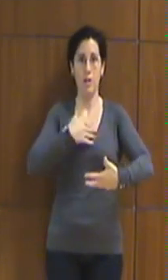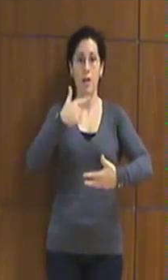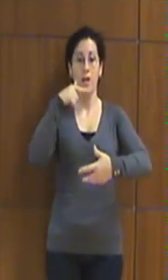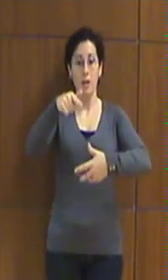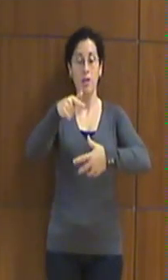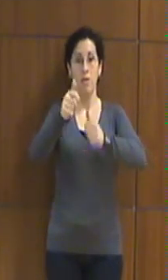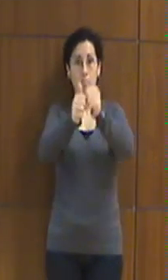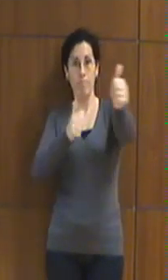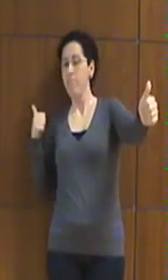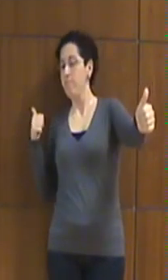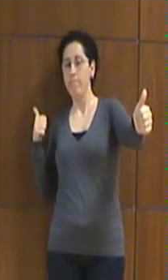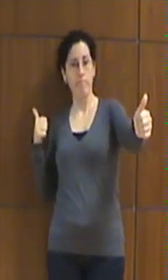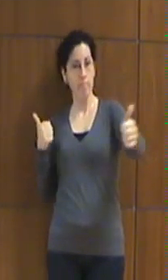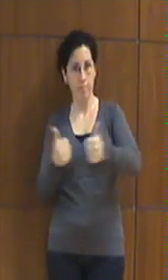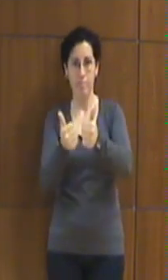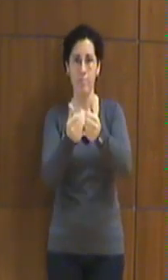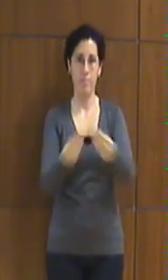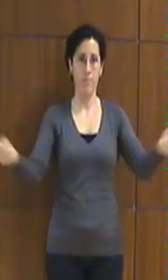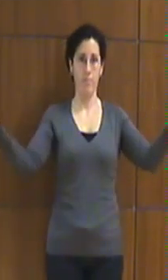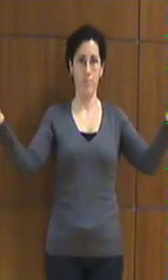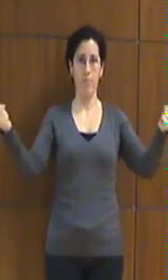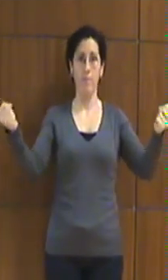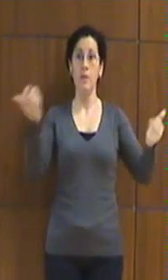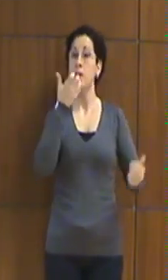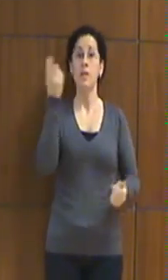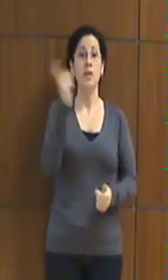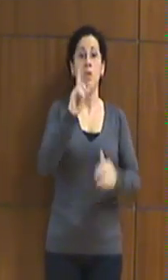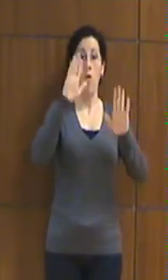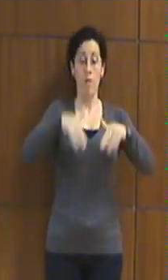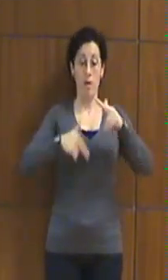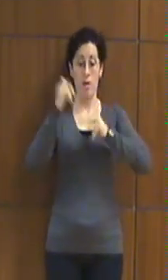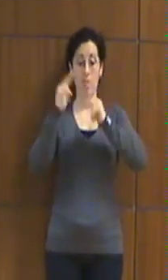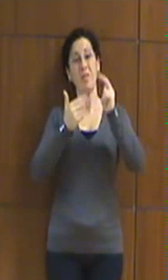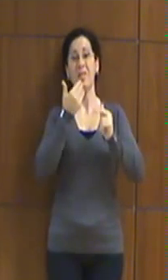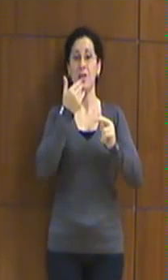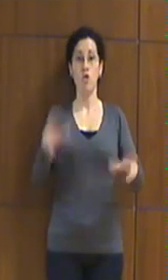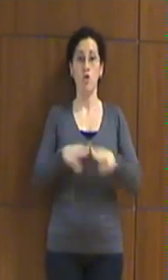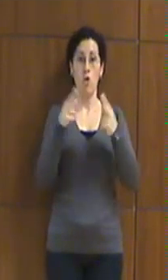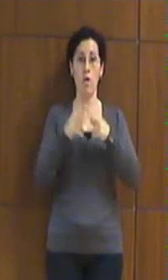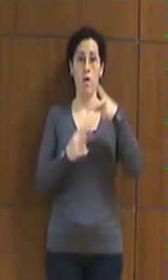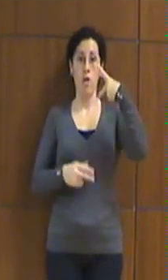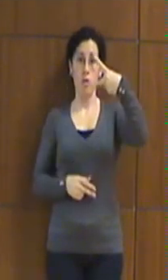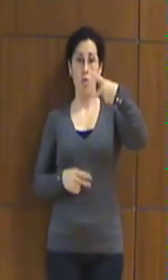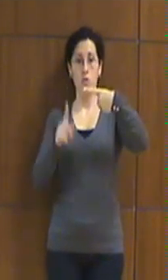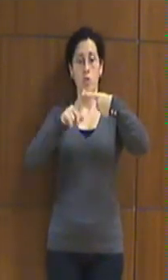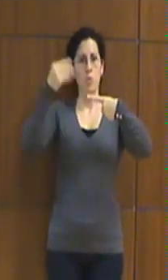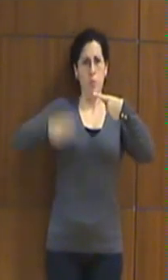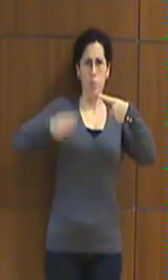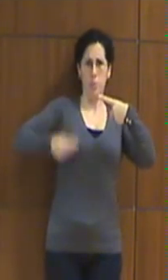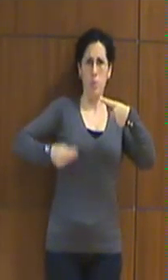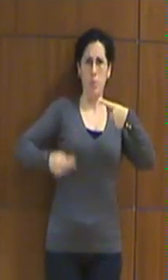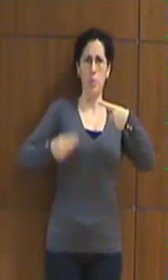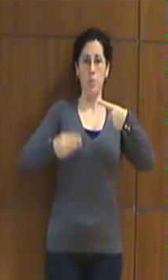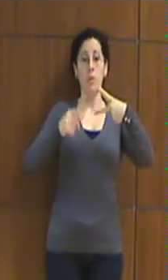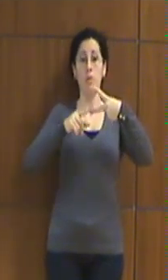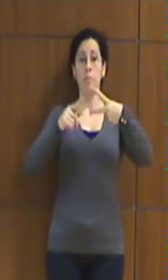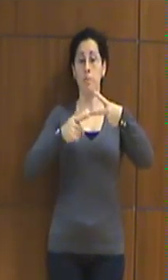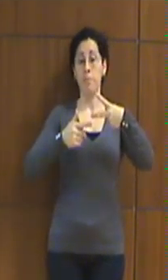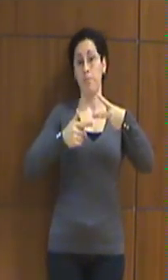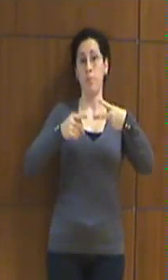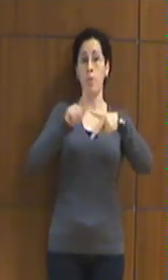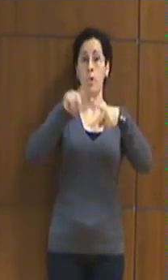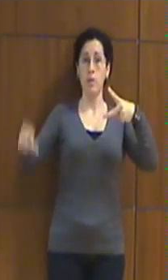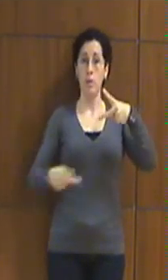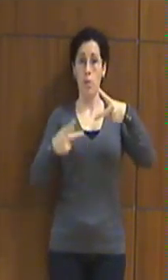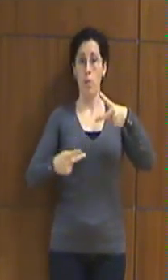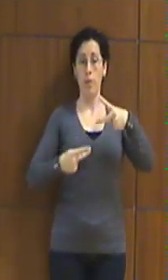desapareciendo. Pues si no estamos haciendo una sociedad, dos sociedades, una de primera división y una ya de regional, ni